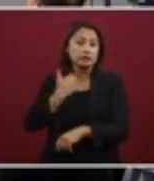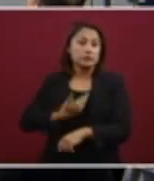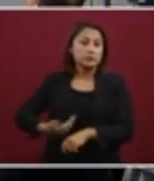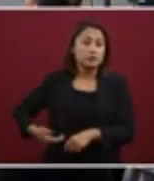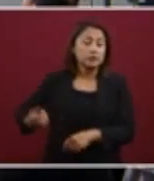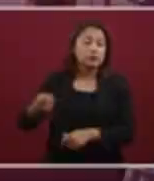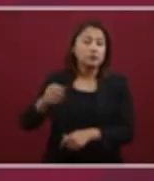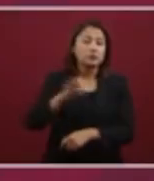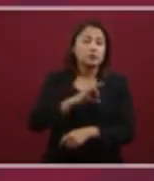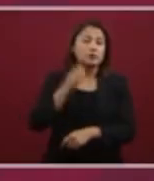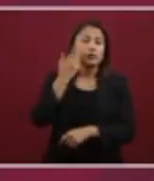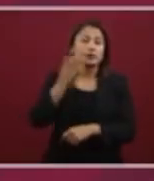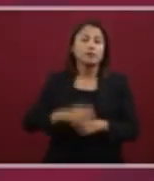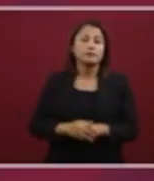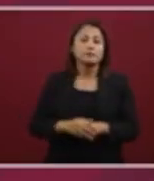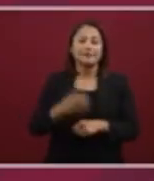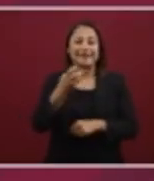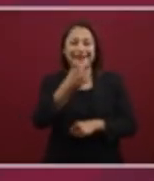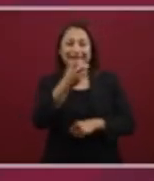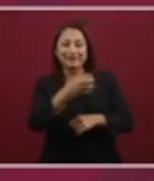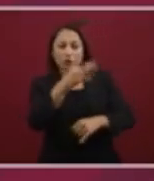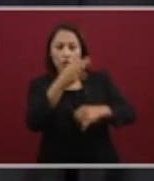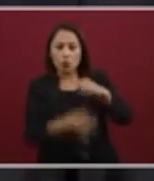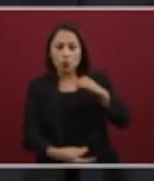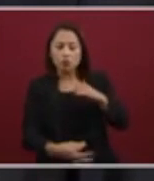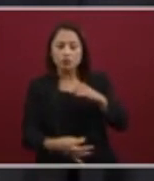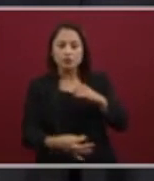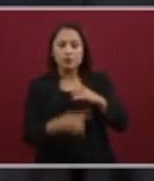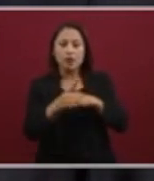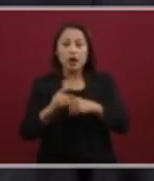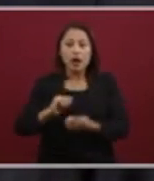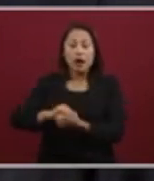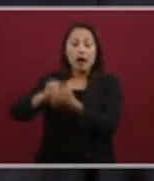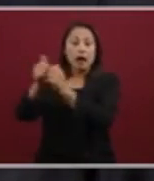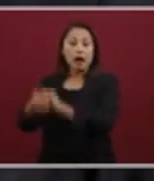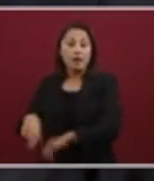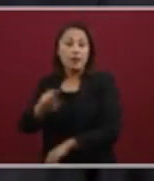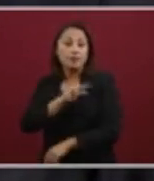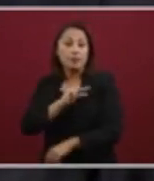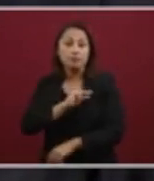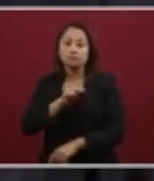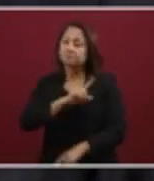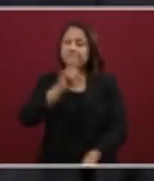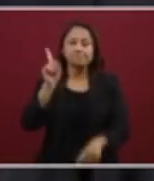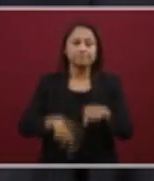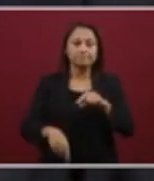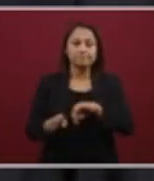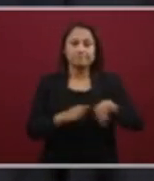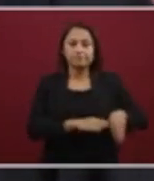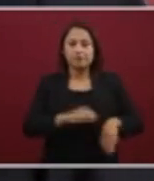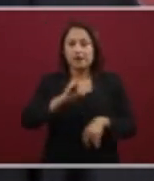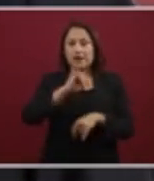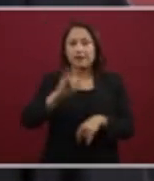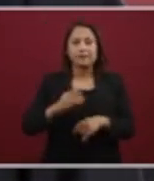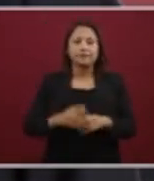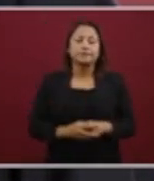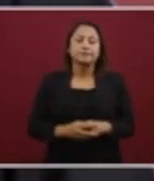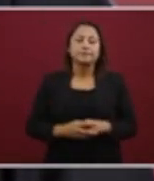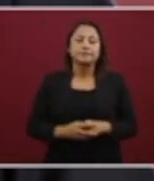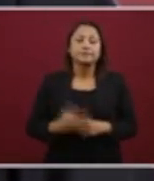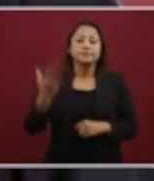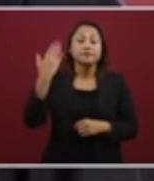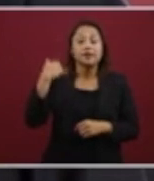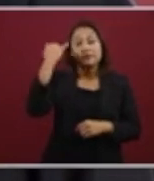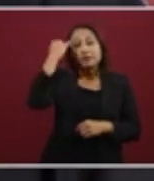queda descartado cualquier intento de privatización del